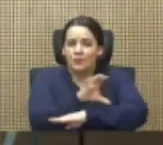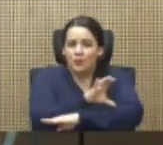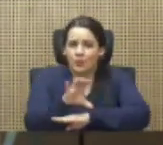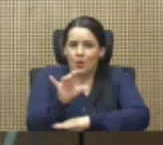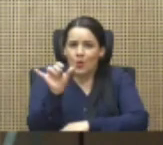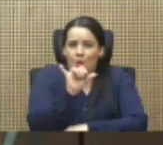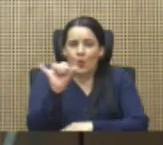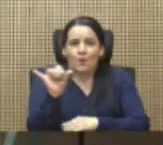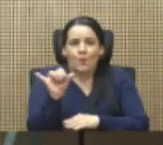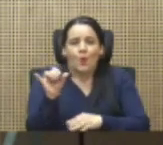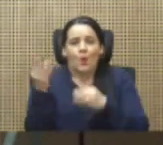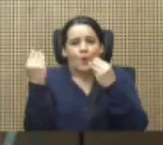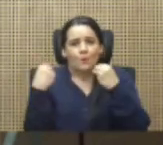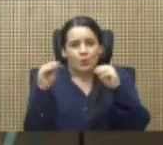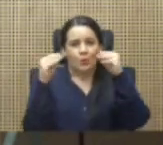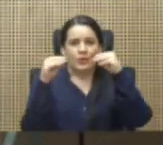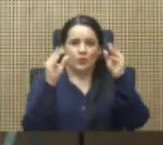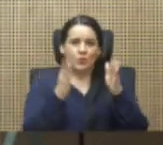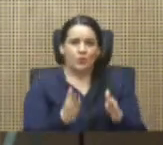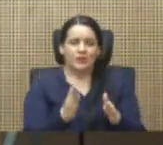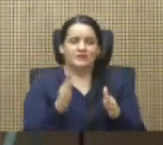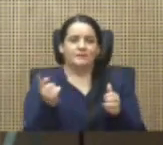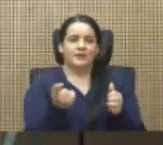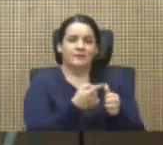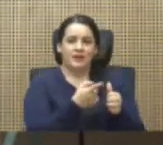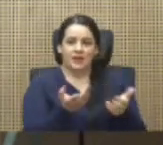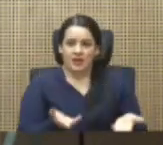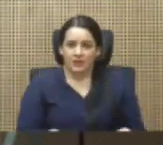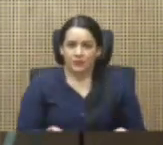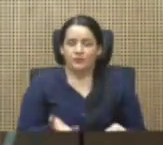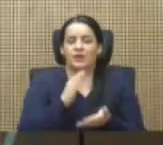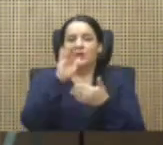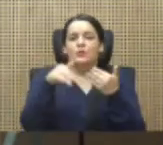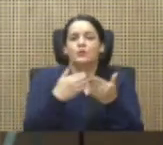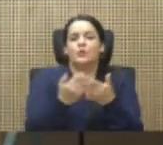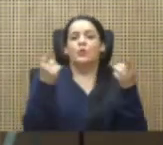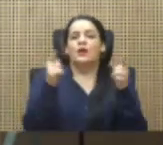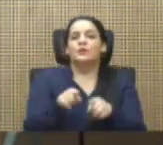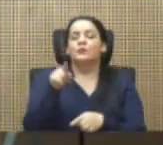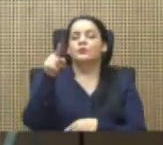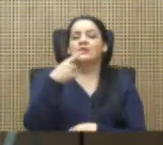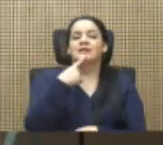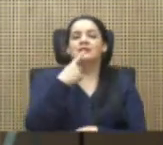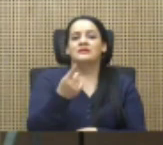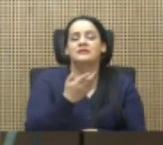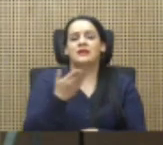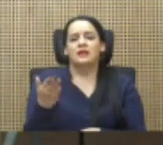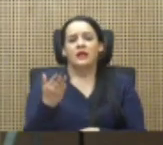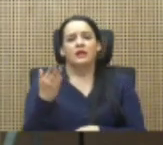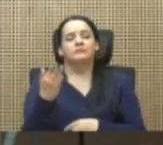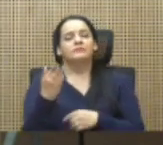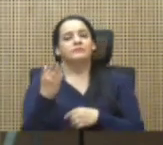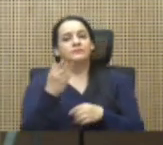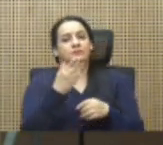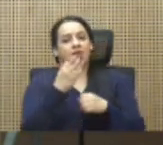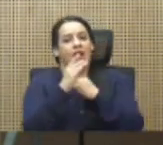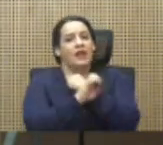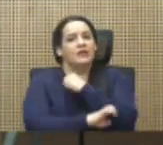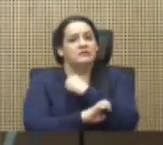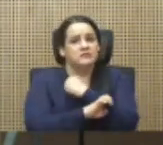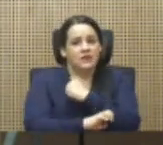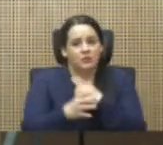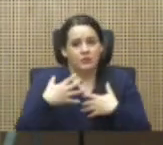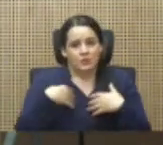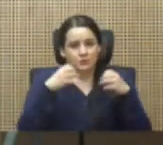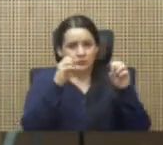como proveedores privilegiados. En todo caso, dice usted que el Estado renunció a sus responsabilidades educativas.